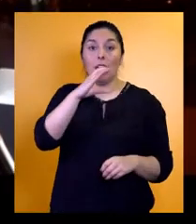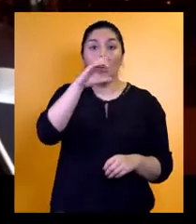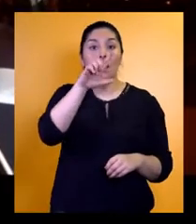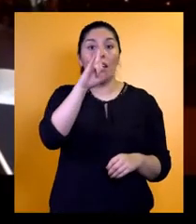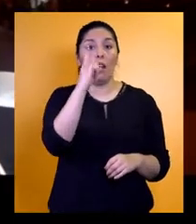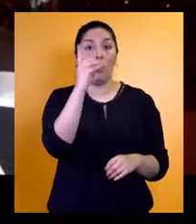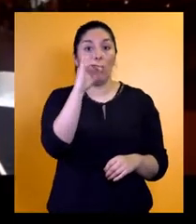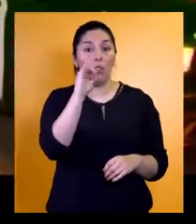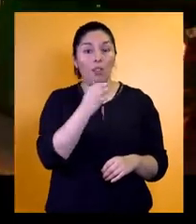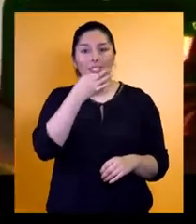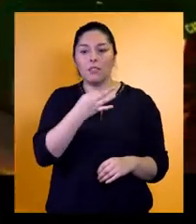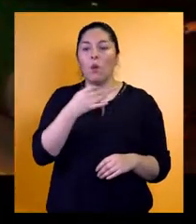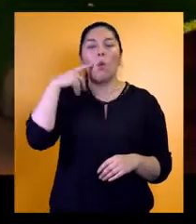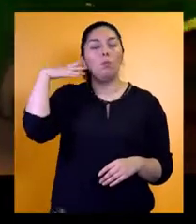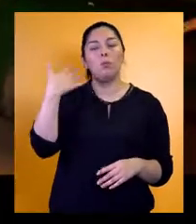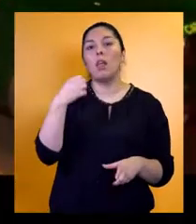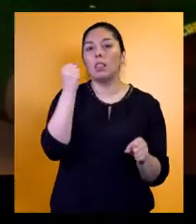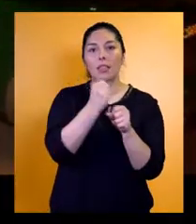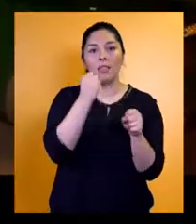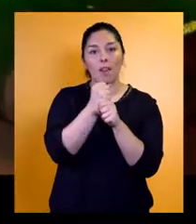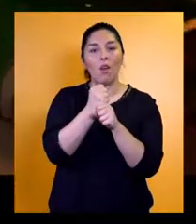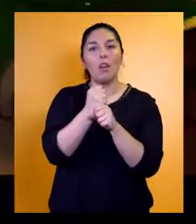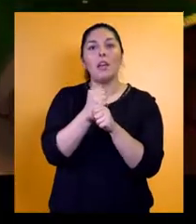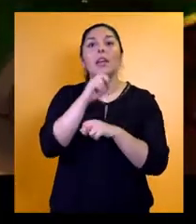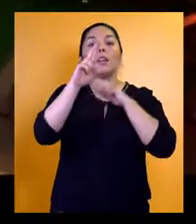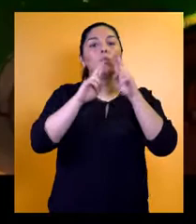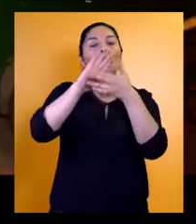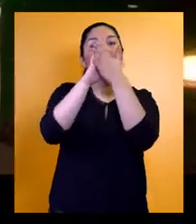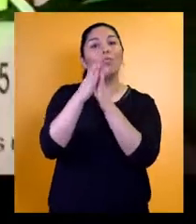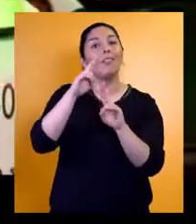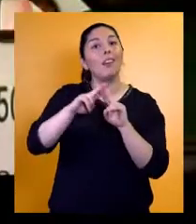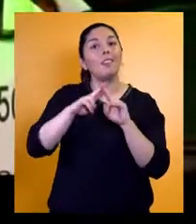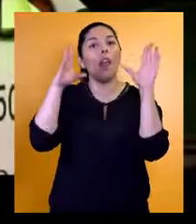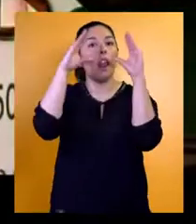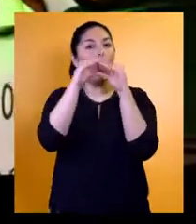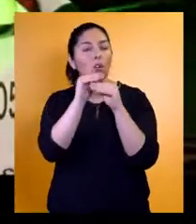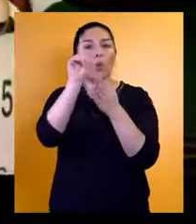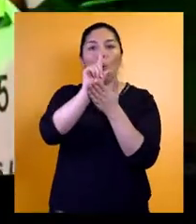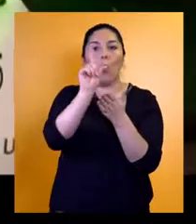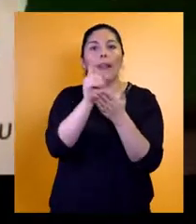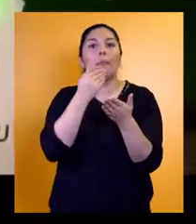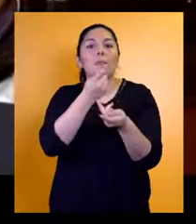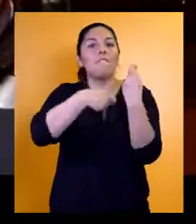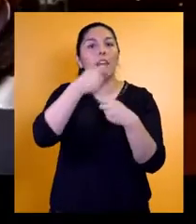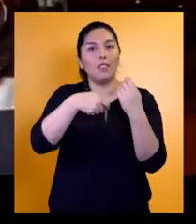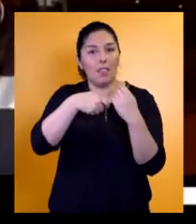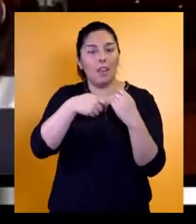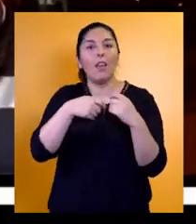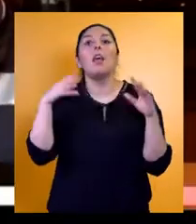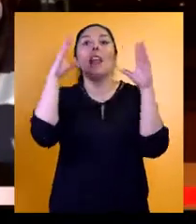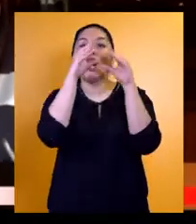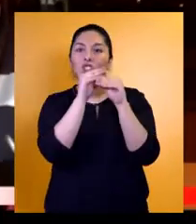Claudio Quirós, destaca la labor que realizan y los resultados que se obtienen con estos operativos a locales nocturnos.